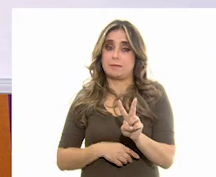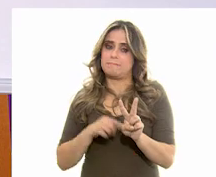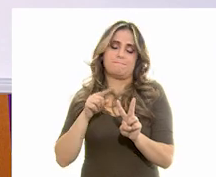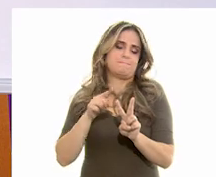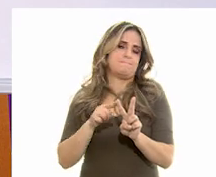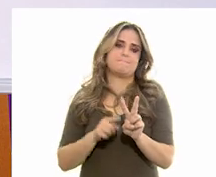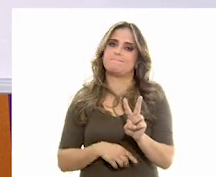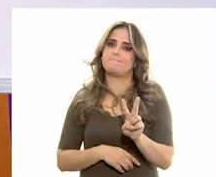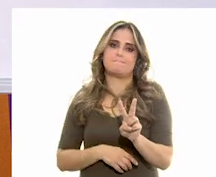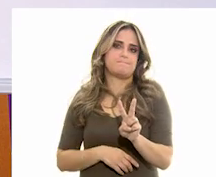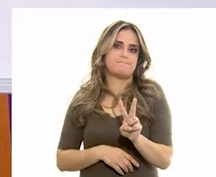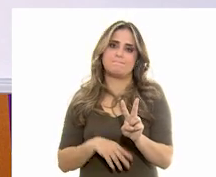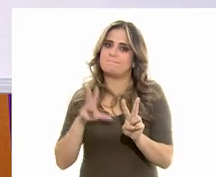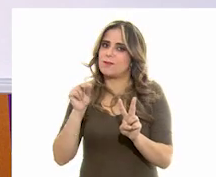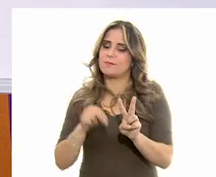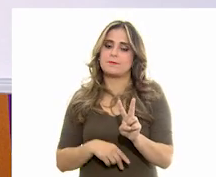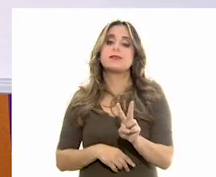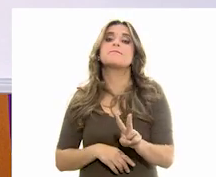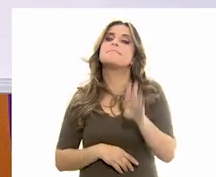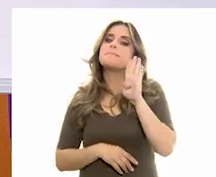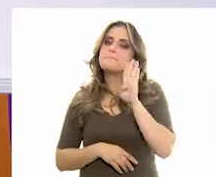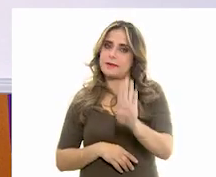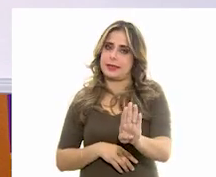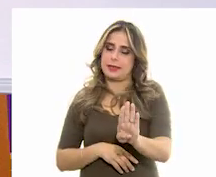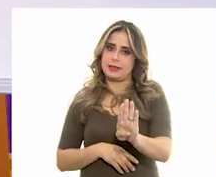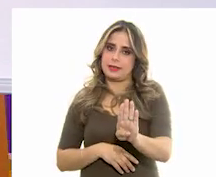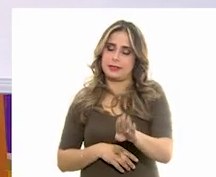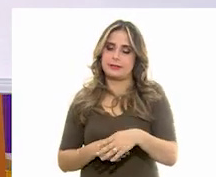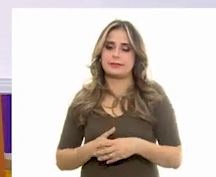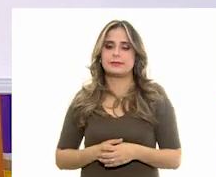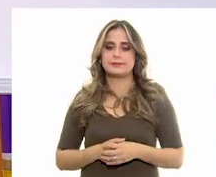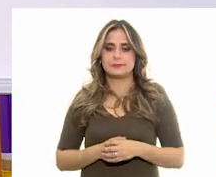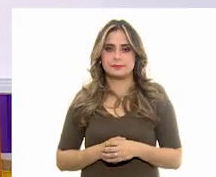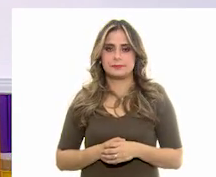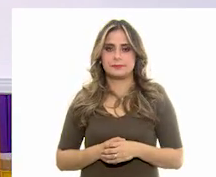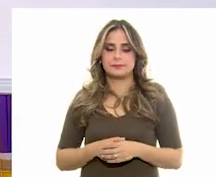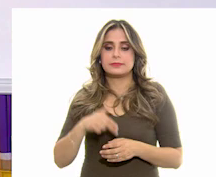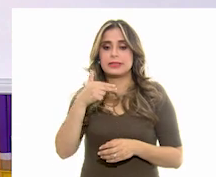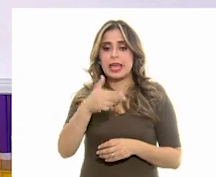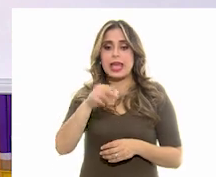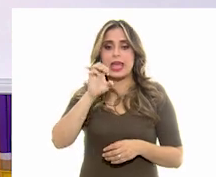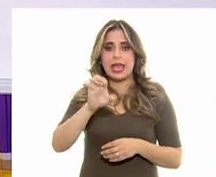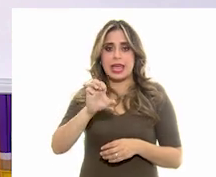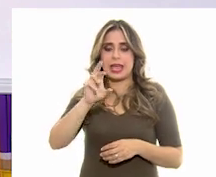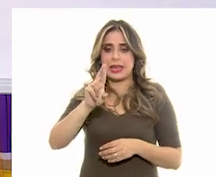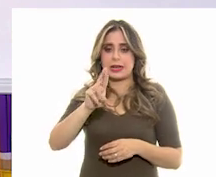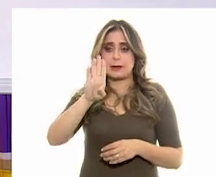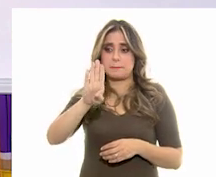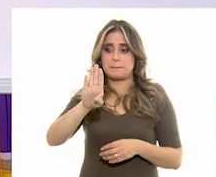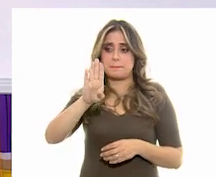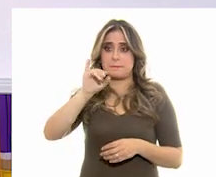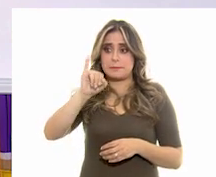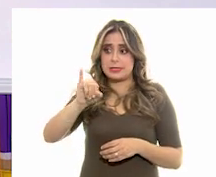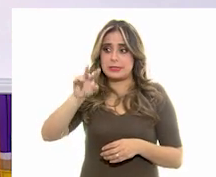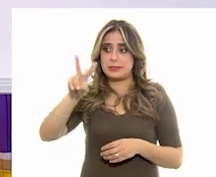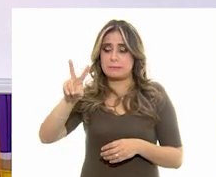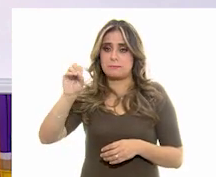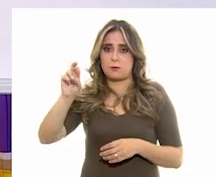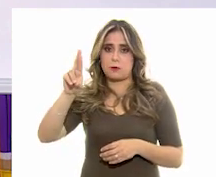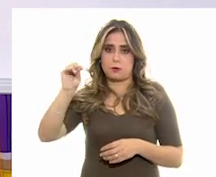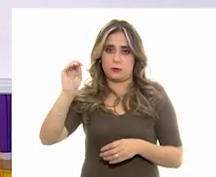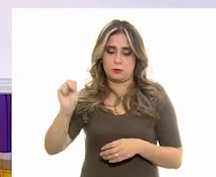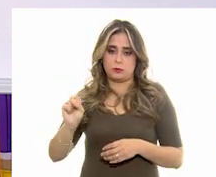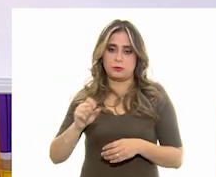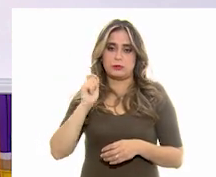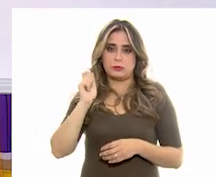es. Ajá. Es la B. Es la B. La V. Acuérdense, ajá, su nombre es